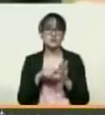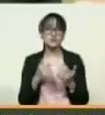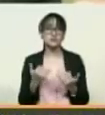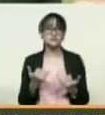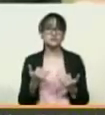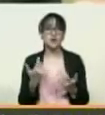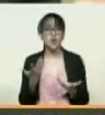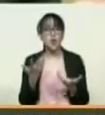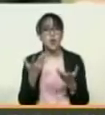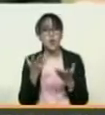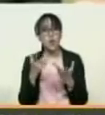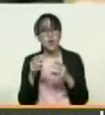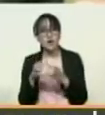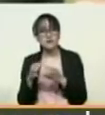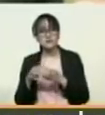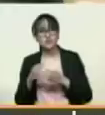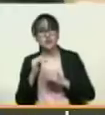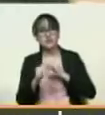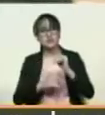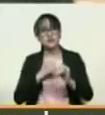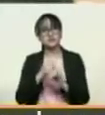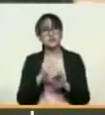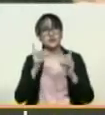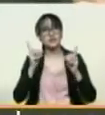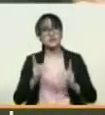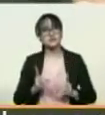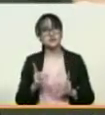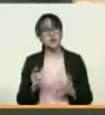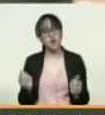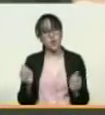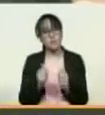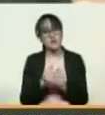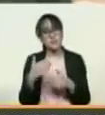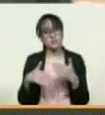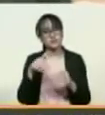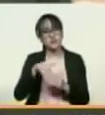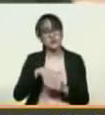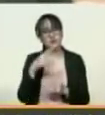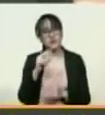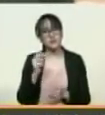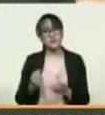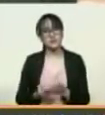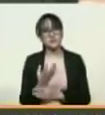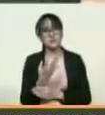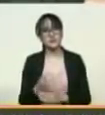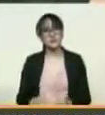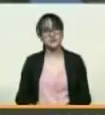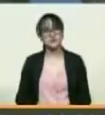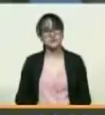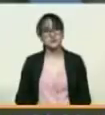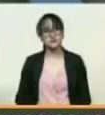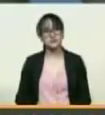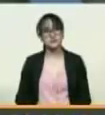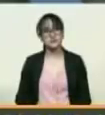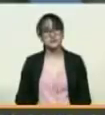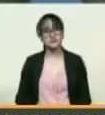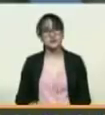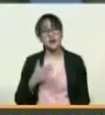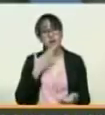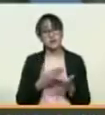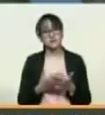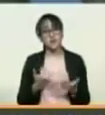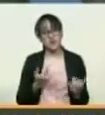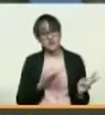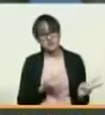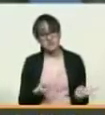qué organizaciones internacionales han decidido acompañar ya al proceso electoral del 20 de mayo. Sí, muchas gracias. Nosotros